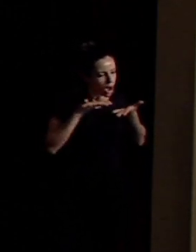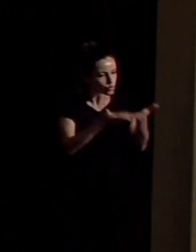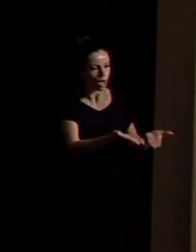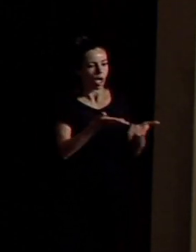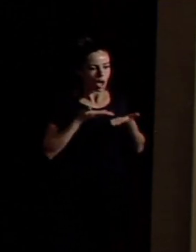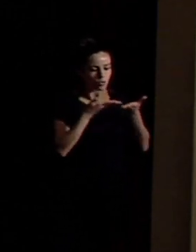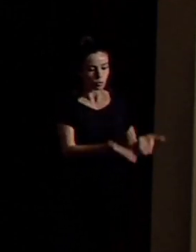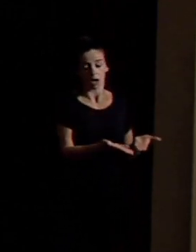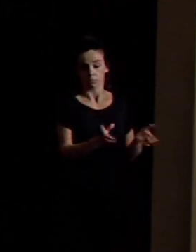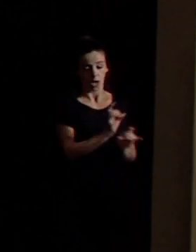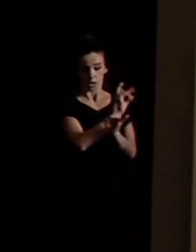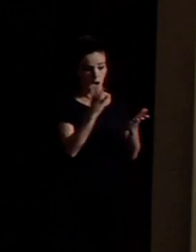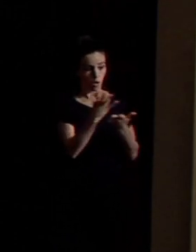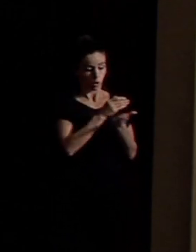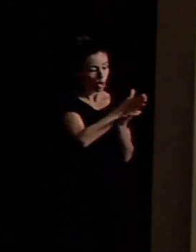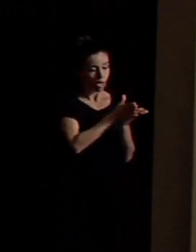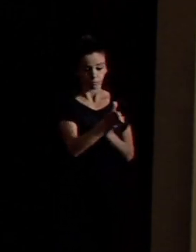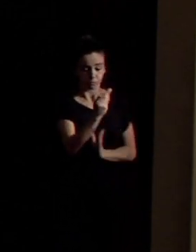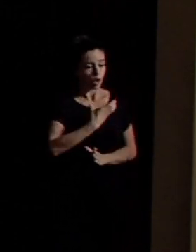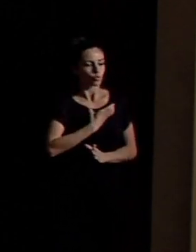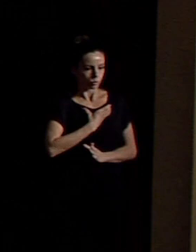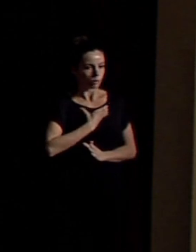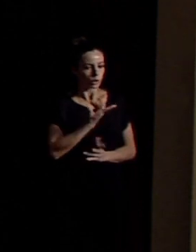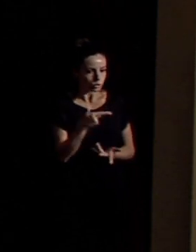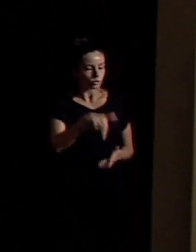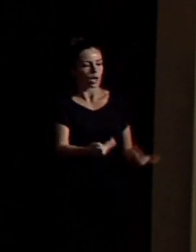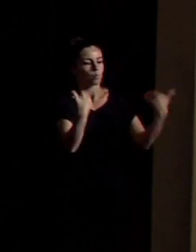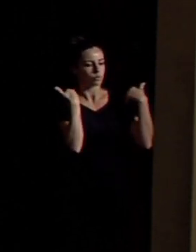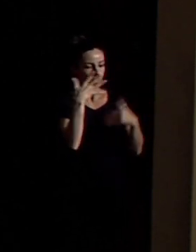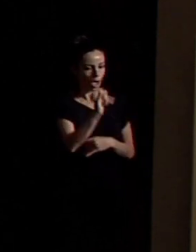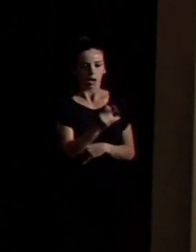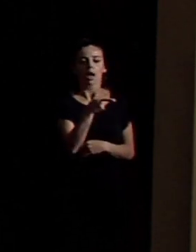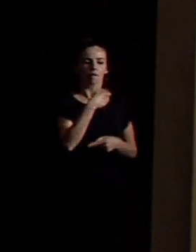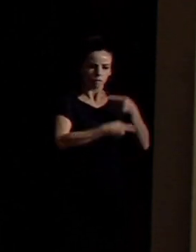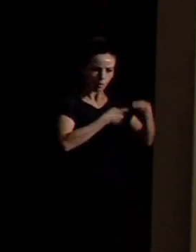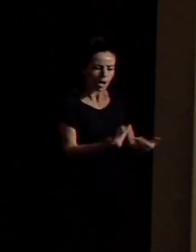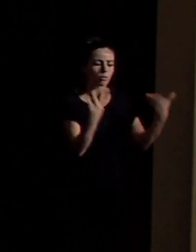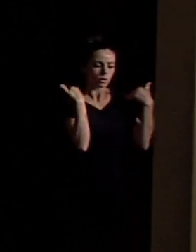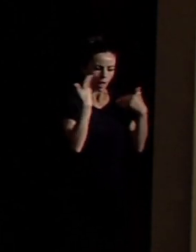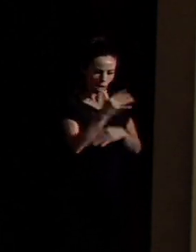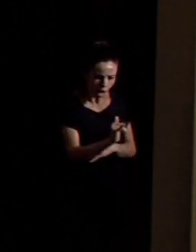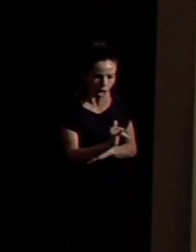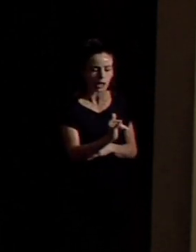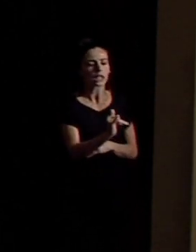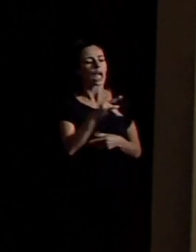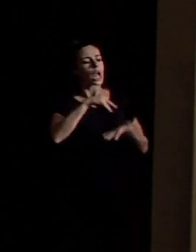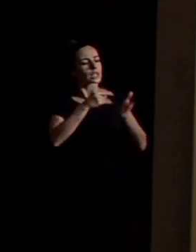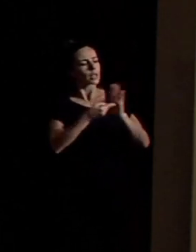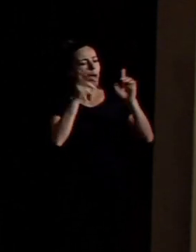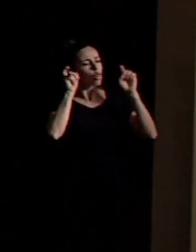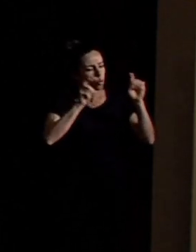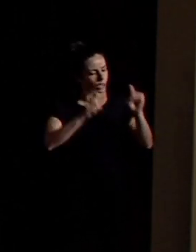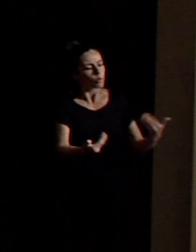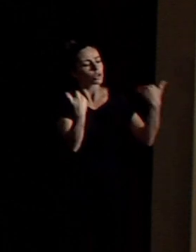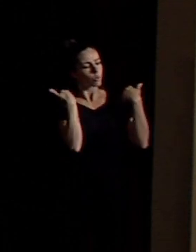los ayuntamientos tienen su responsabilidad. Es verdad que la familia la tiene, es verdad que el sistema educativo la tiene,